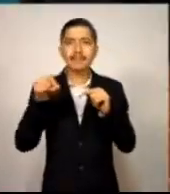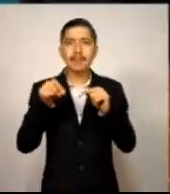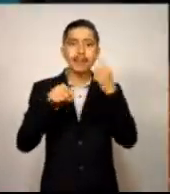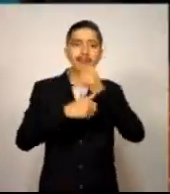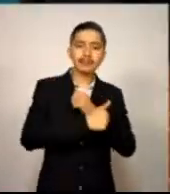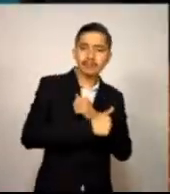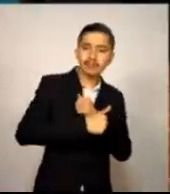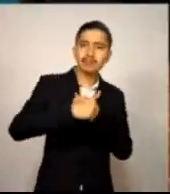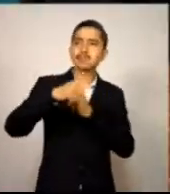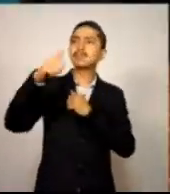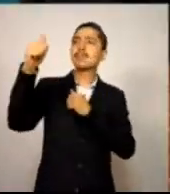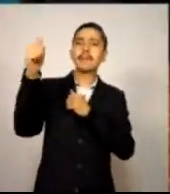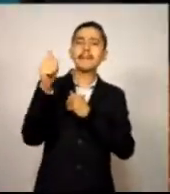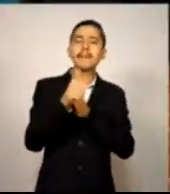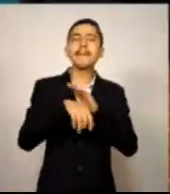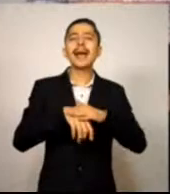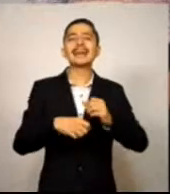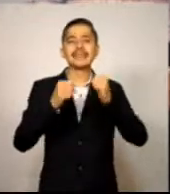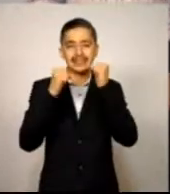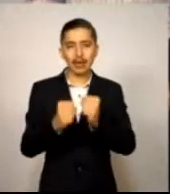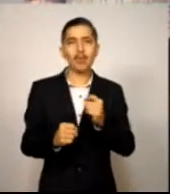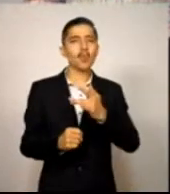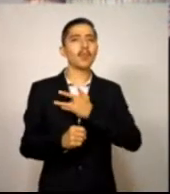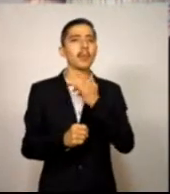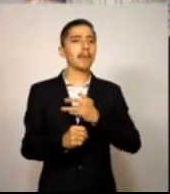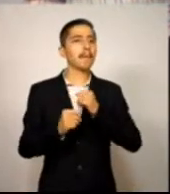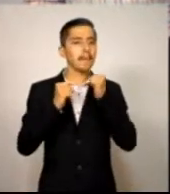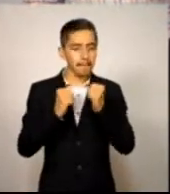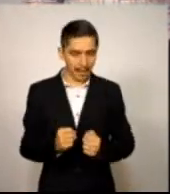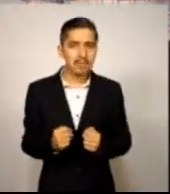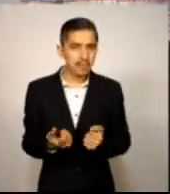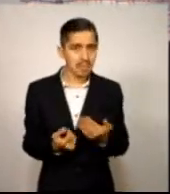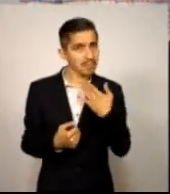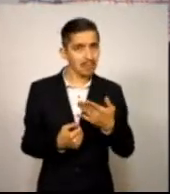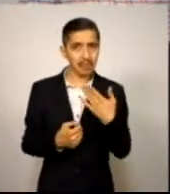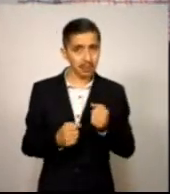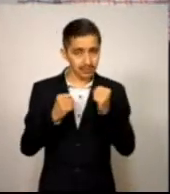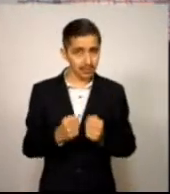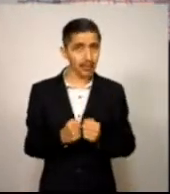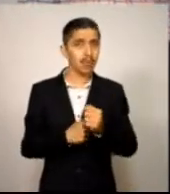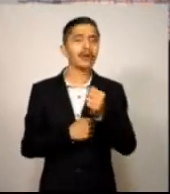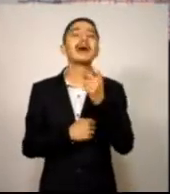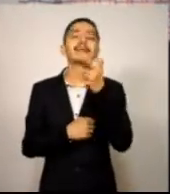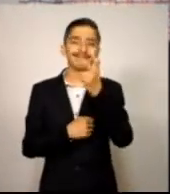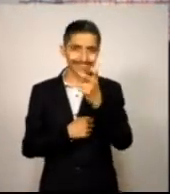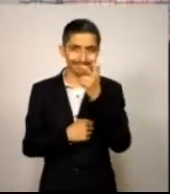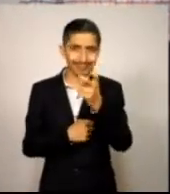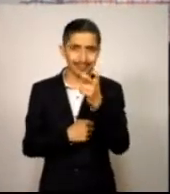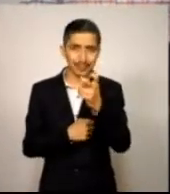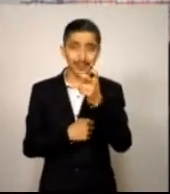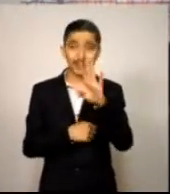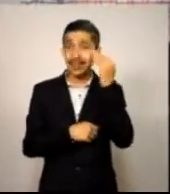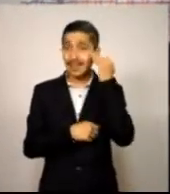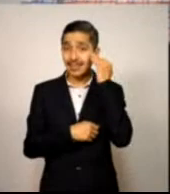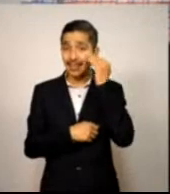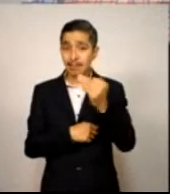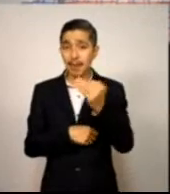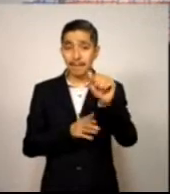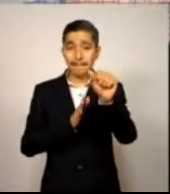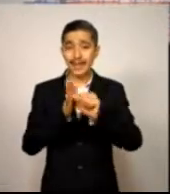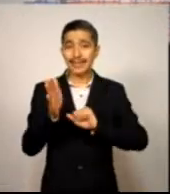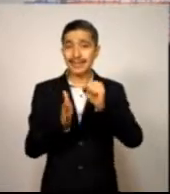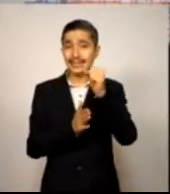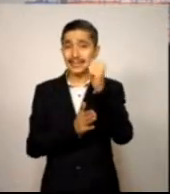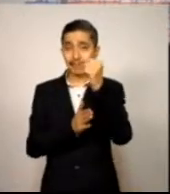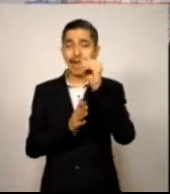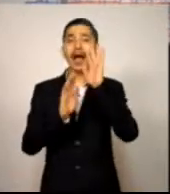manera que se trata de la forma más segura o de forma segura por ello durante el